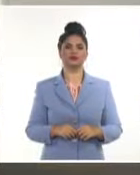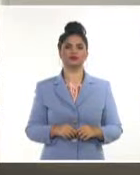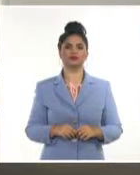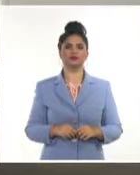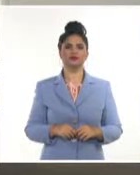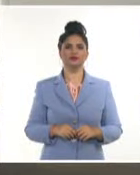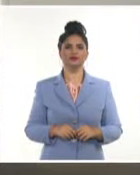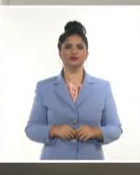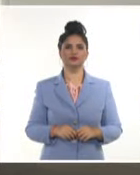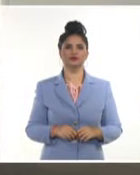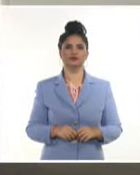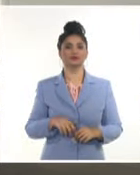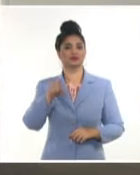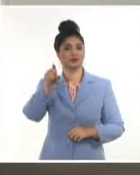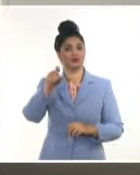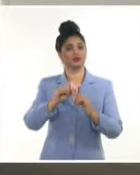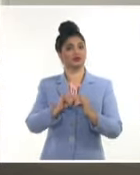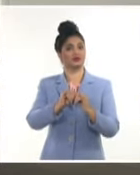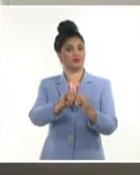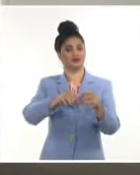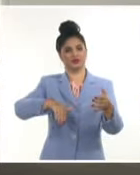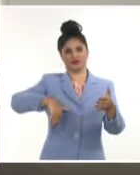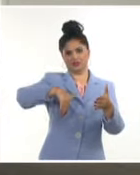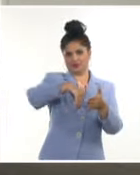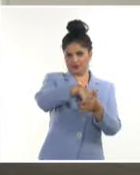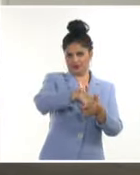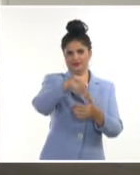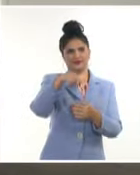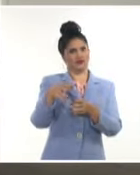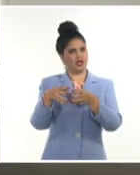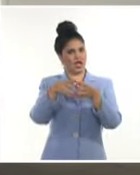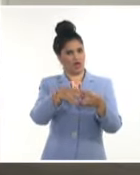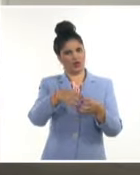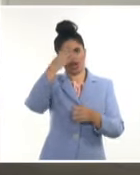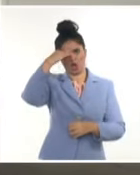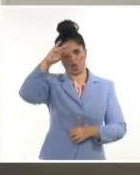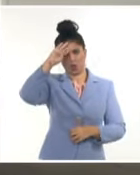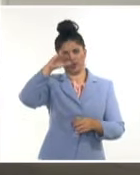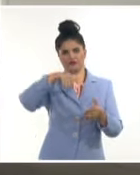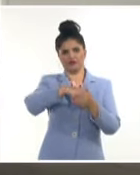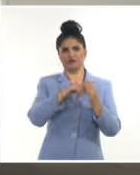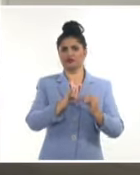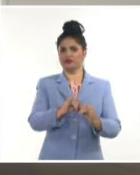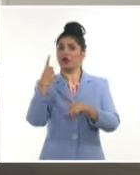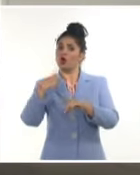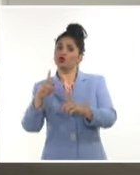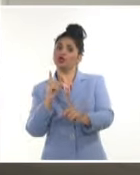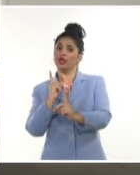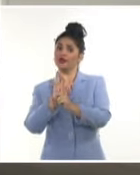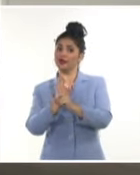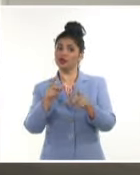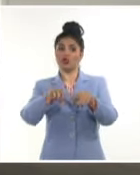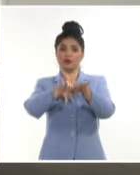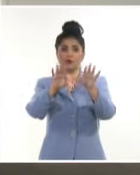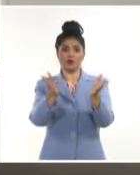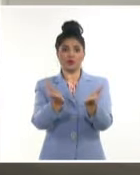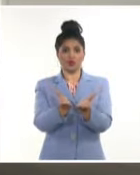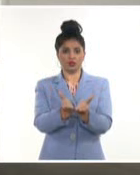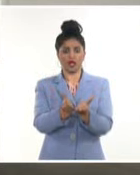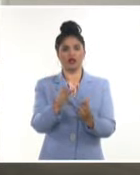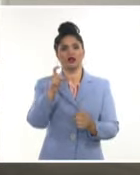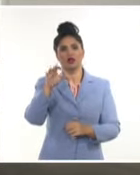Bueno, y cierro con 3 breves del más universal. A esta hora la selección cubana de fútbol conoce sus rivales para las eliminatorias mundialistas de la CONCACAF.